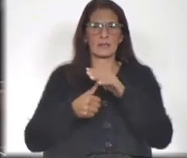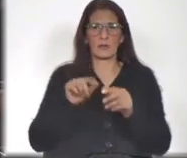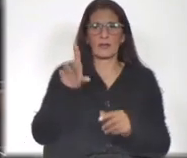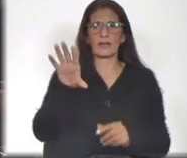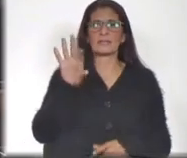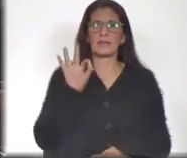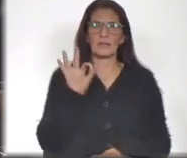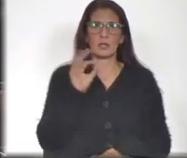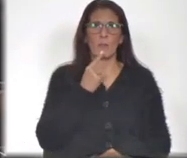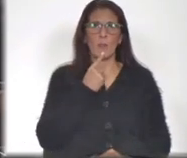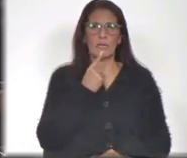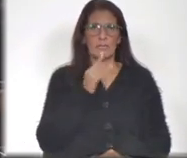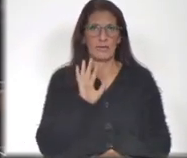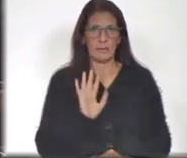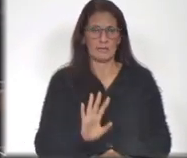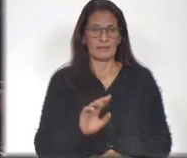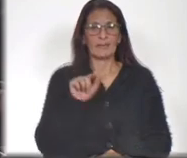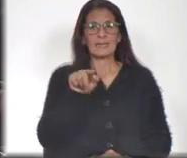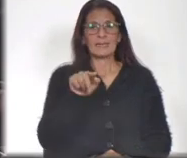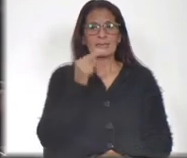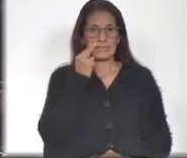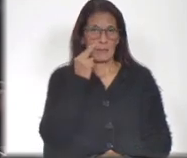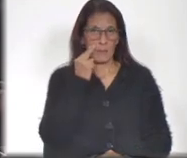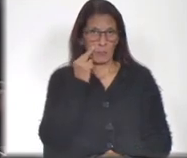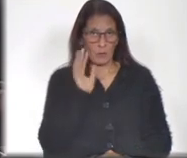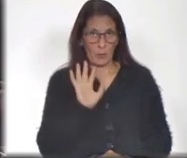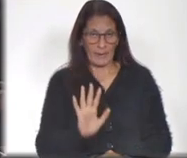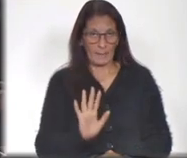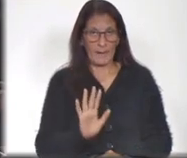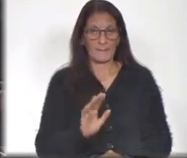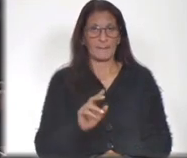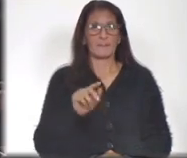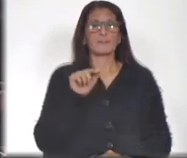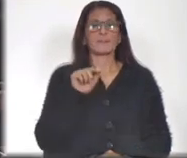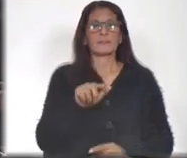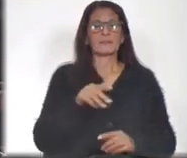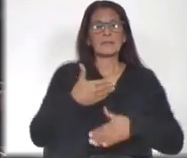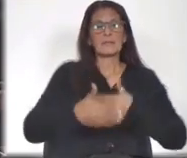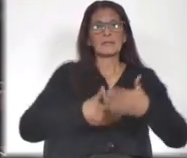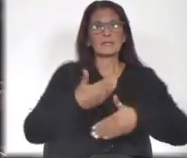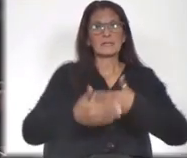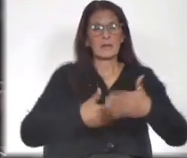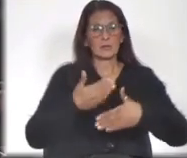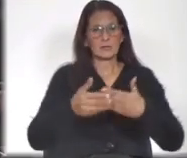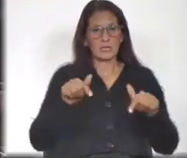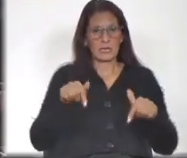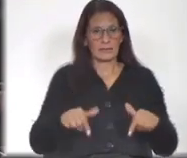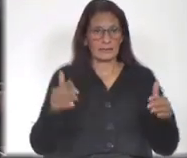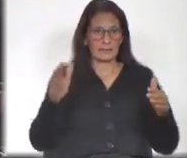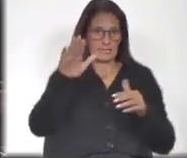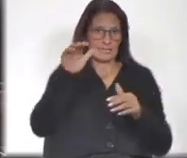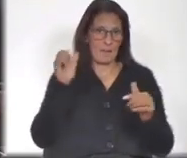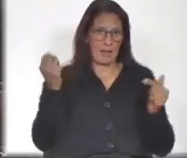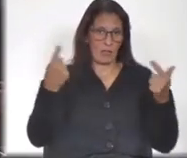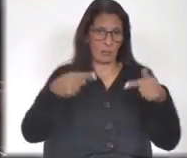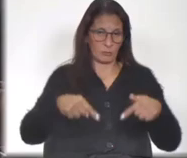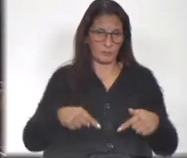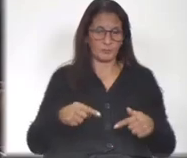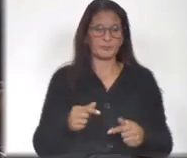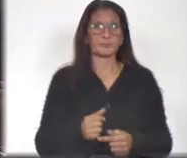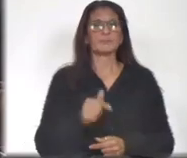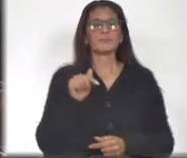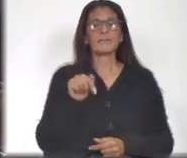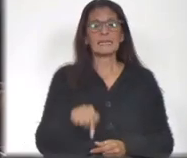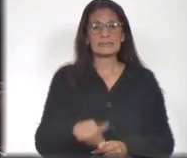políticamente. Esa es la temática, ¿no?, con la cual se desarrolla esta interpelación. Ahora, esta